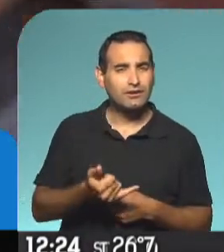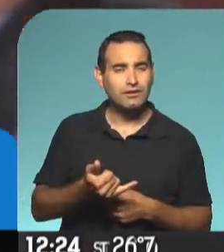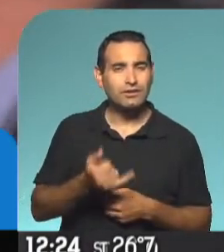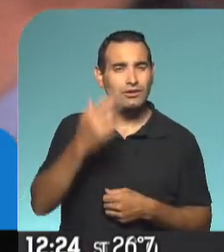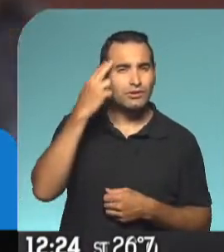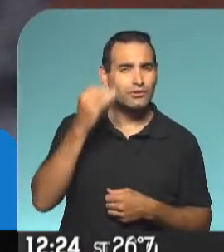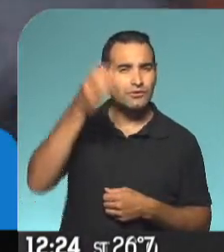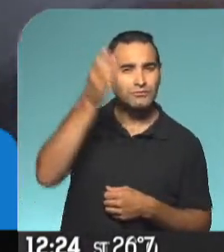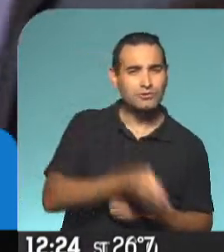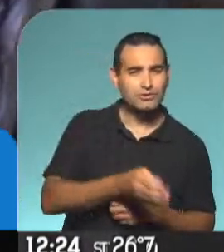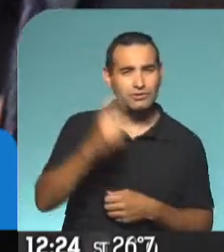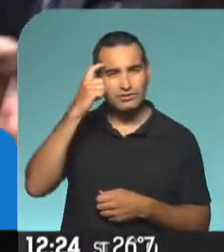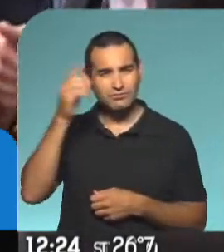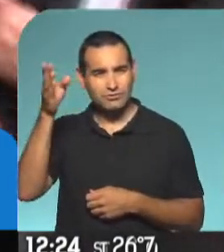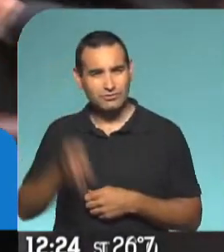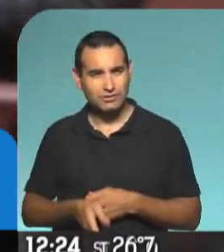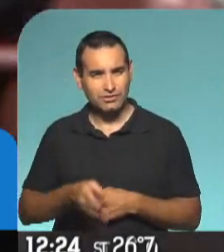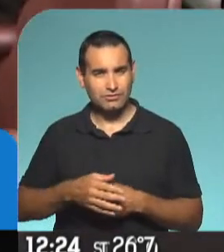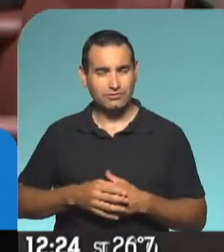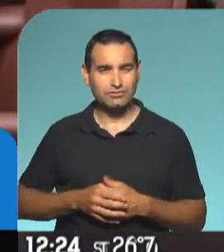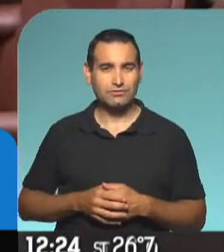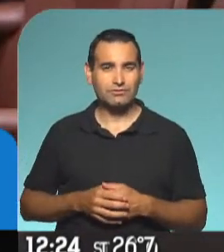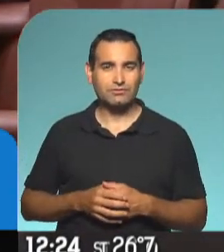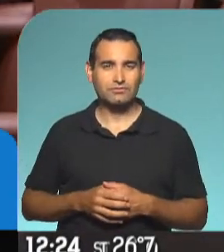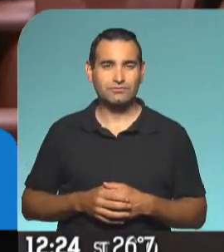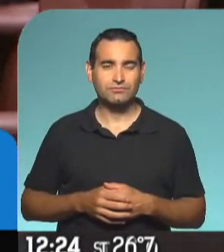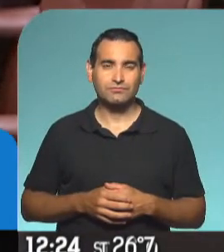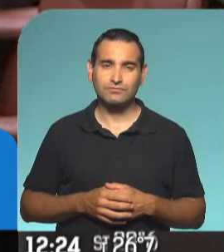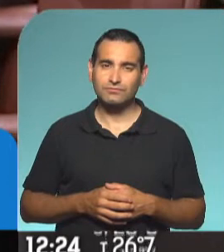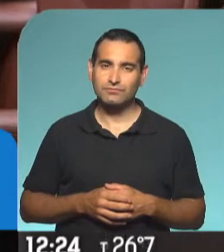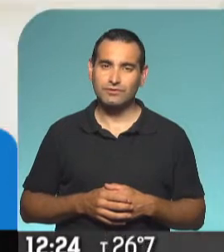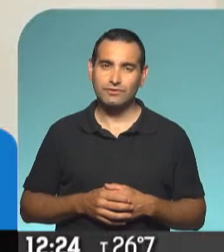un 90% en un 10%, o sea que es muy concentrado.